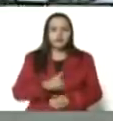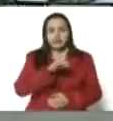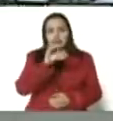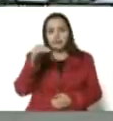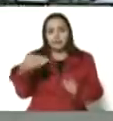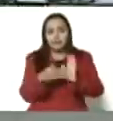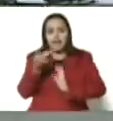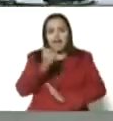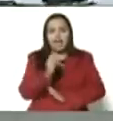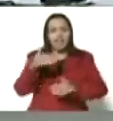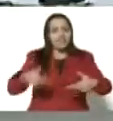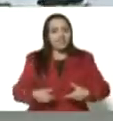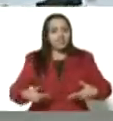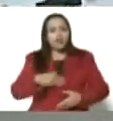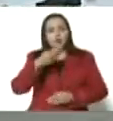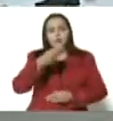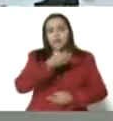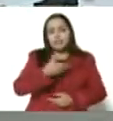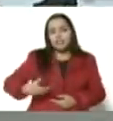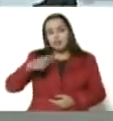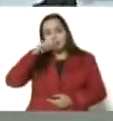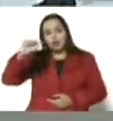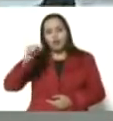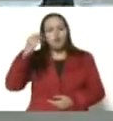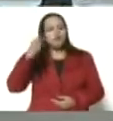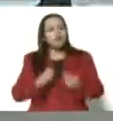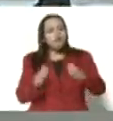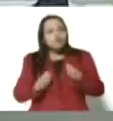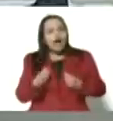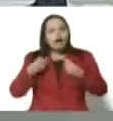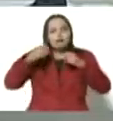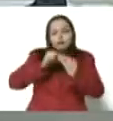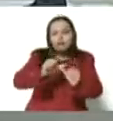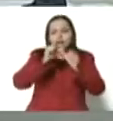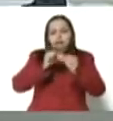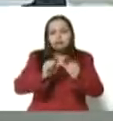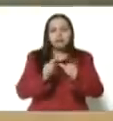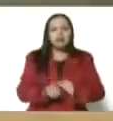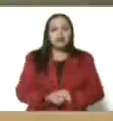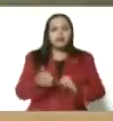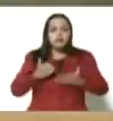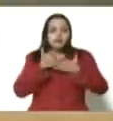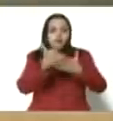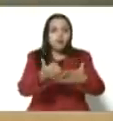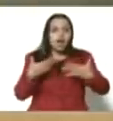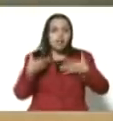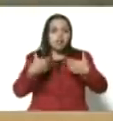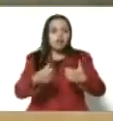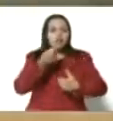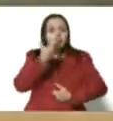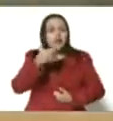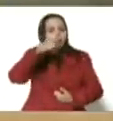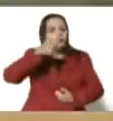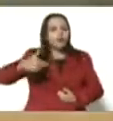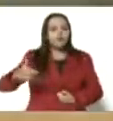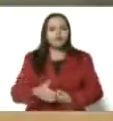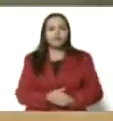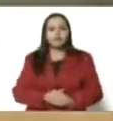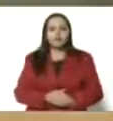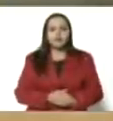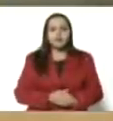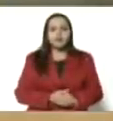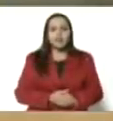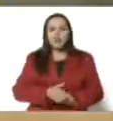presidente Nicolás Maduro, preocupado permanentemente por el bienestar y la salud de nuestro pueblo, el